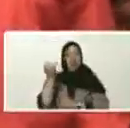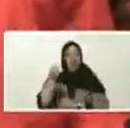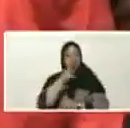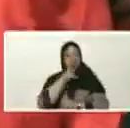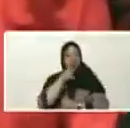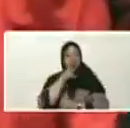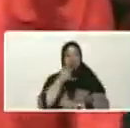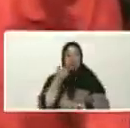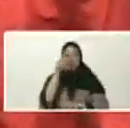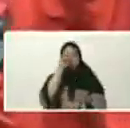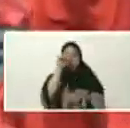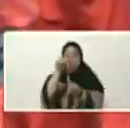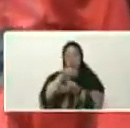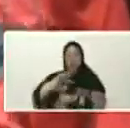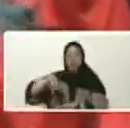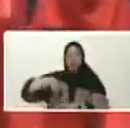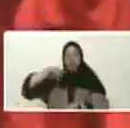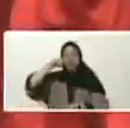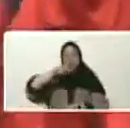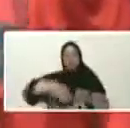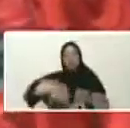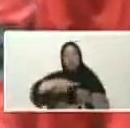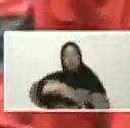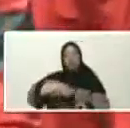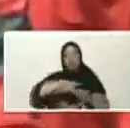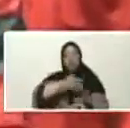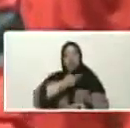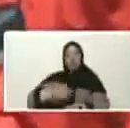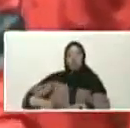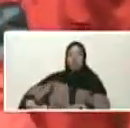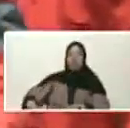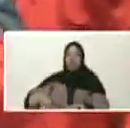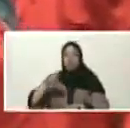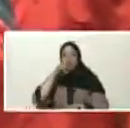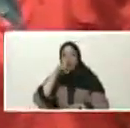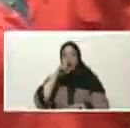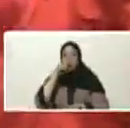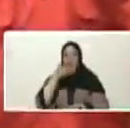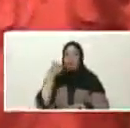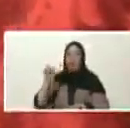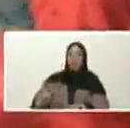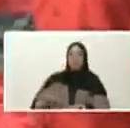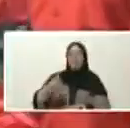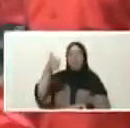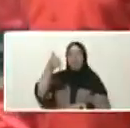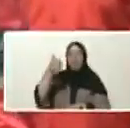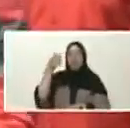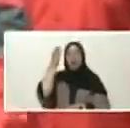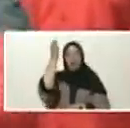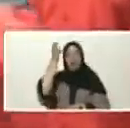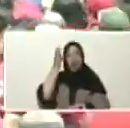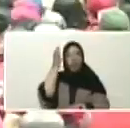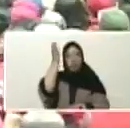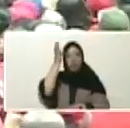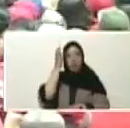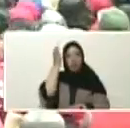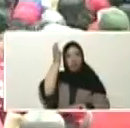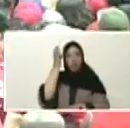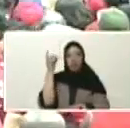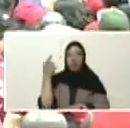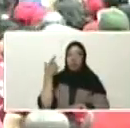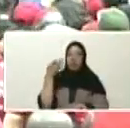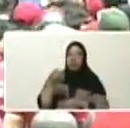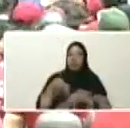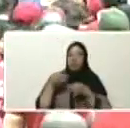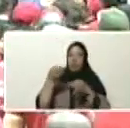el gran desafío que tiene nuestro pueblo, presidente, y este partido, es cada vez más elevar la conciencia. No es suficiente